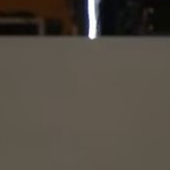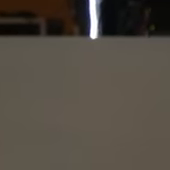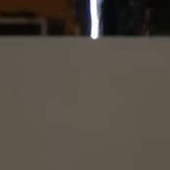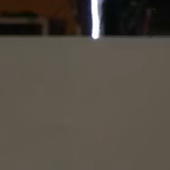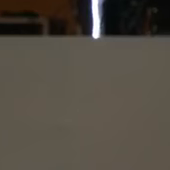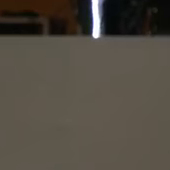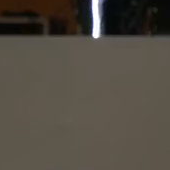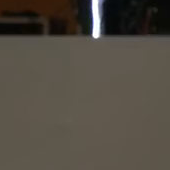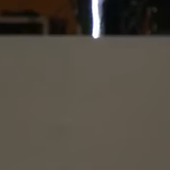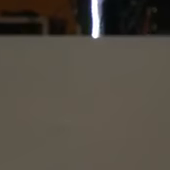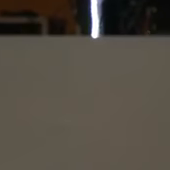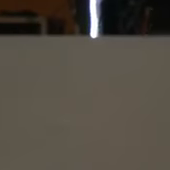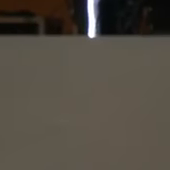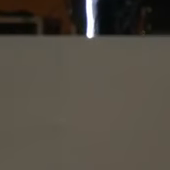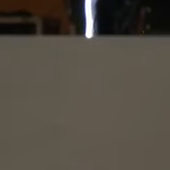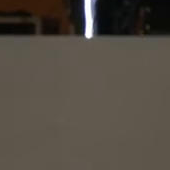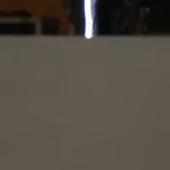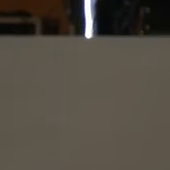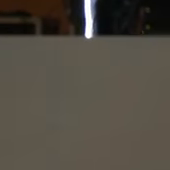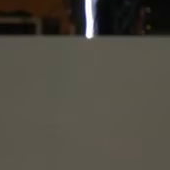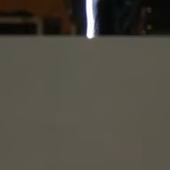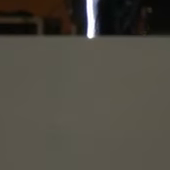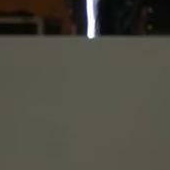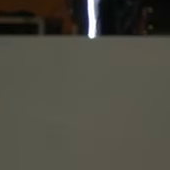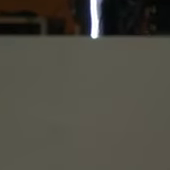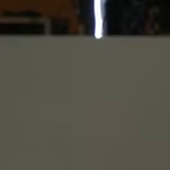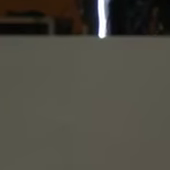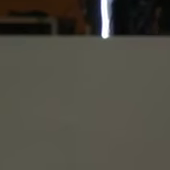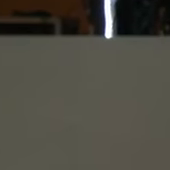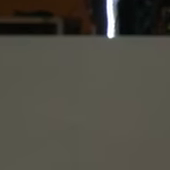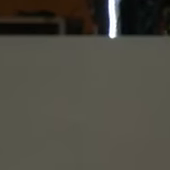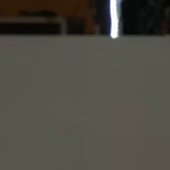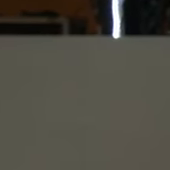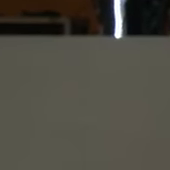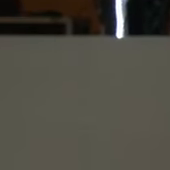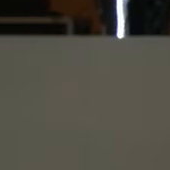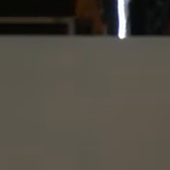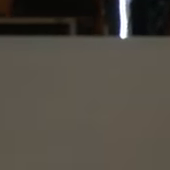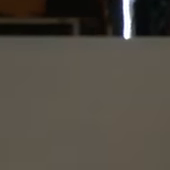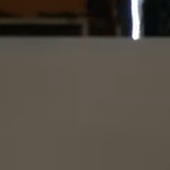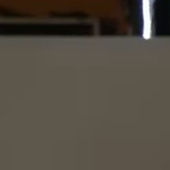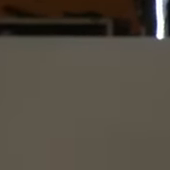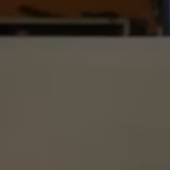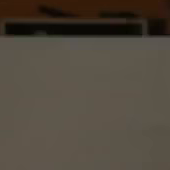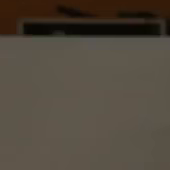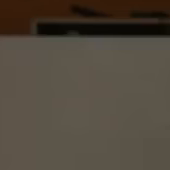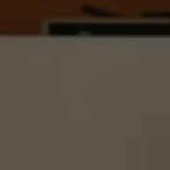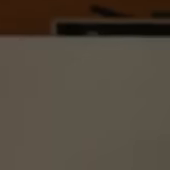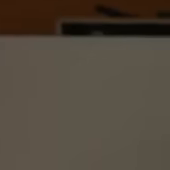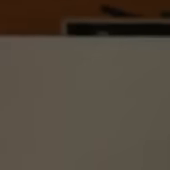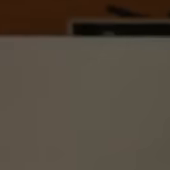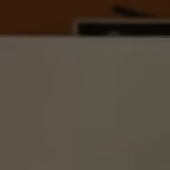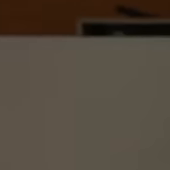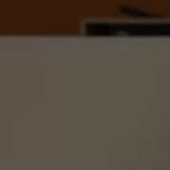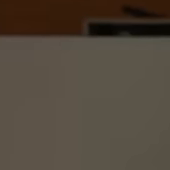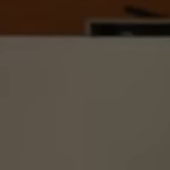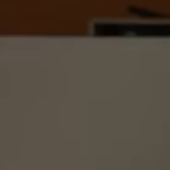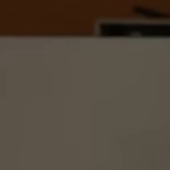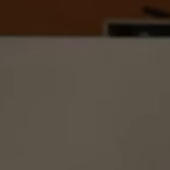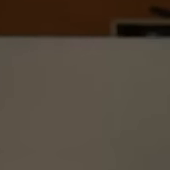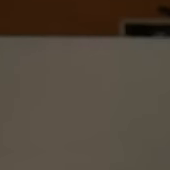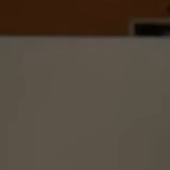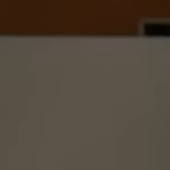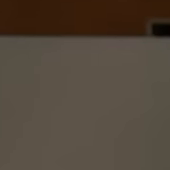esta conversación es una oportunidad para construir juntas y juntos alternativas que respondan a las realidades